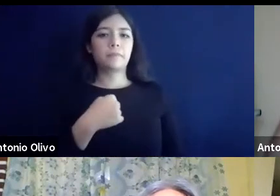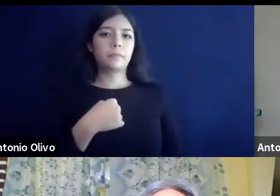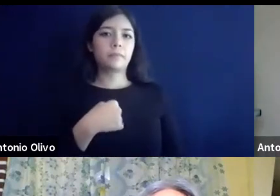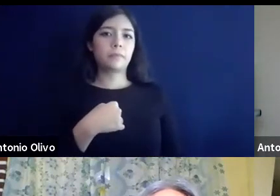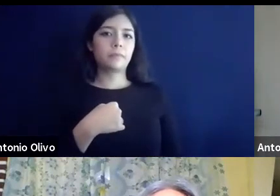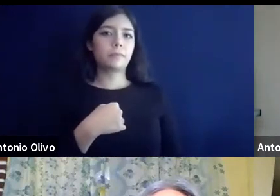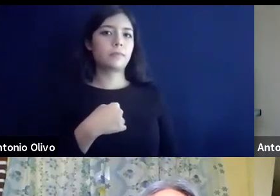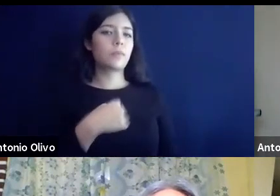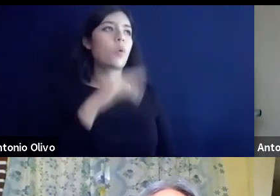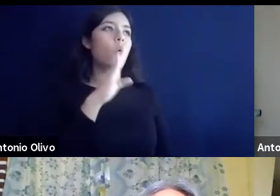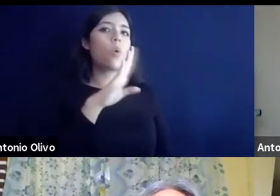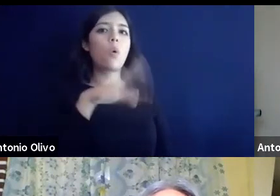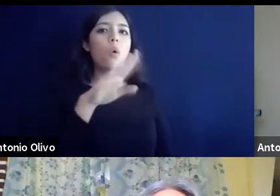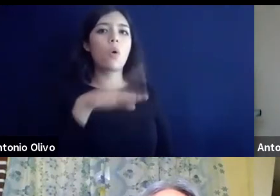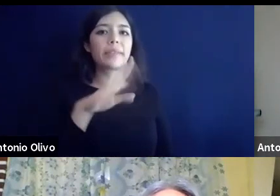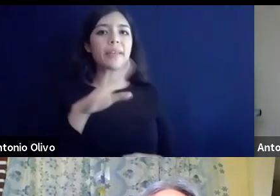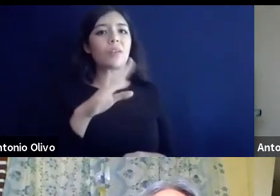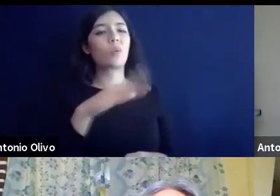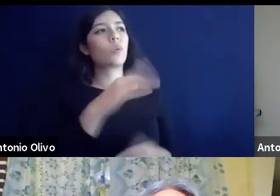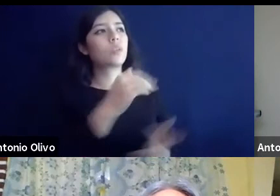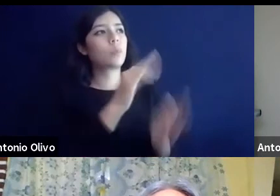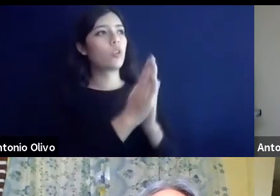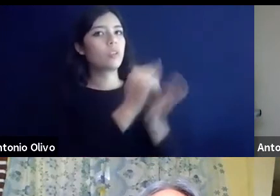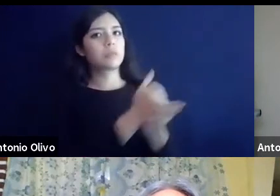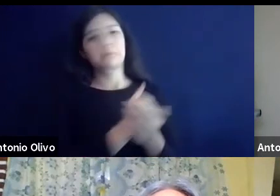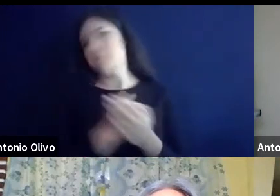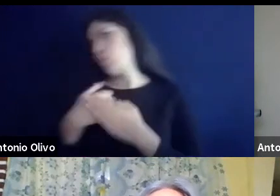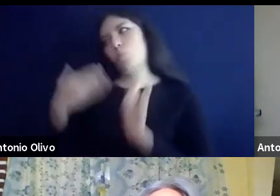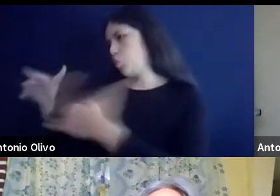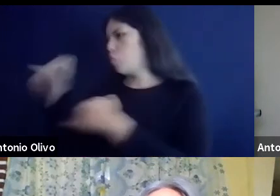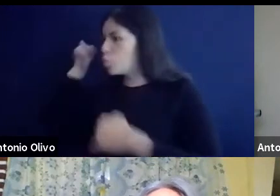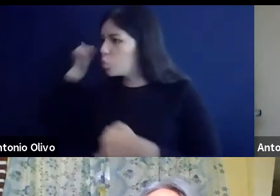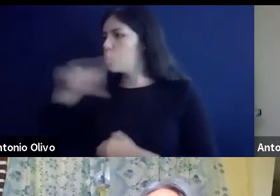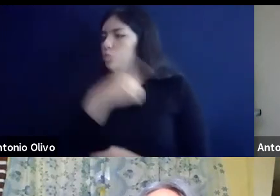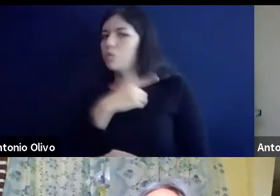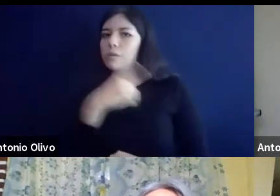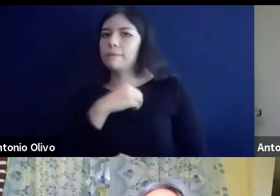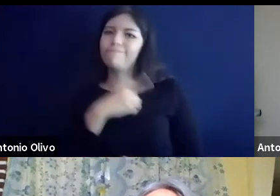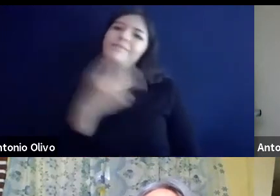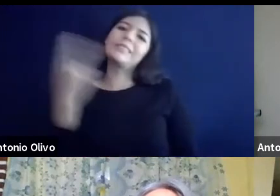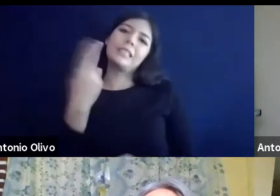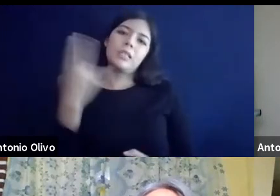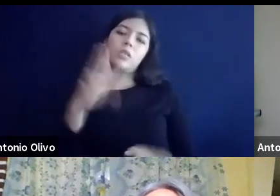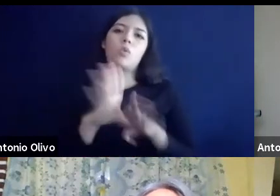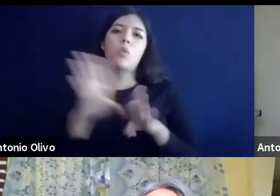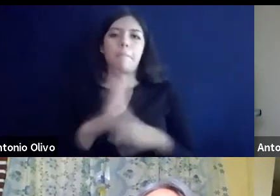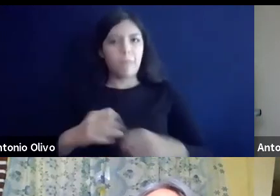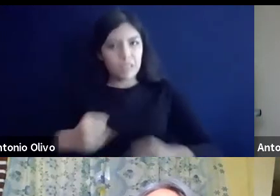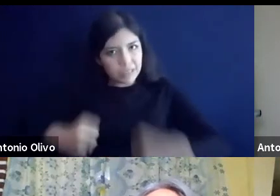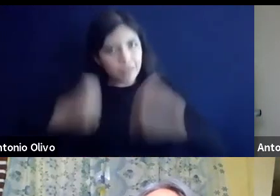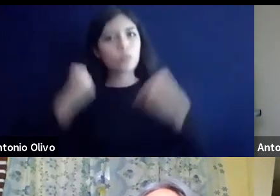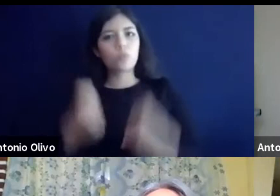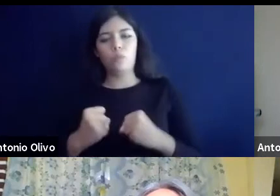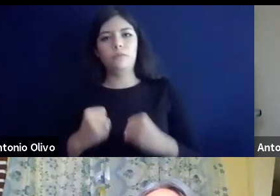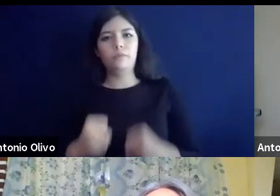también aviéntaselas. No, no, porque en mi caso, la autodeterminación es que es mi